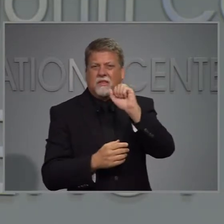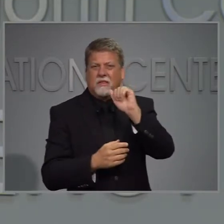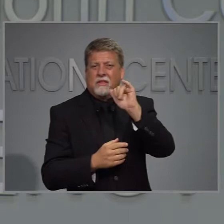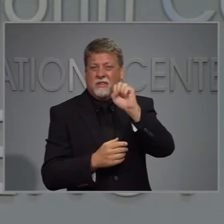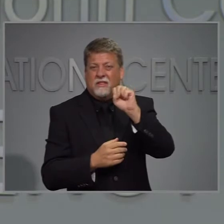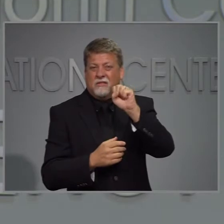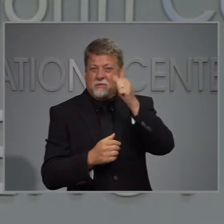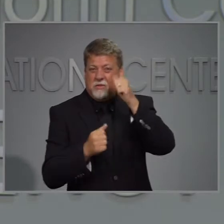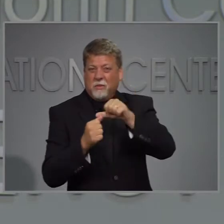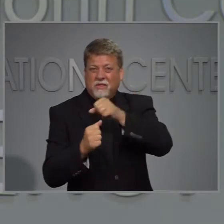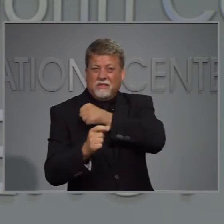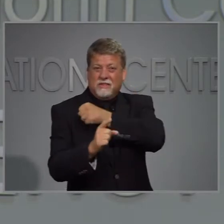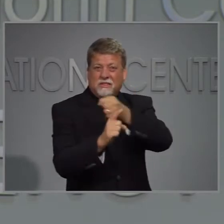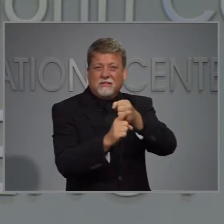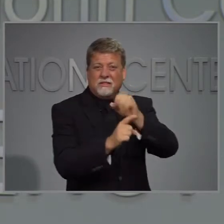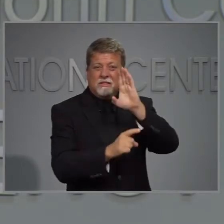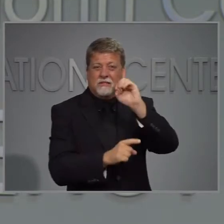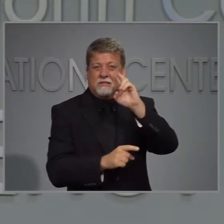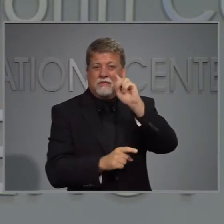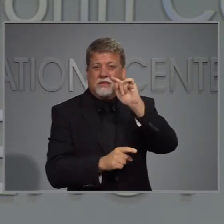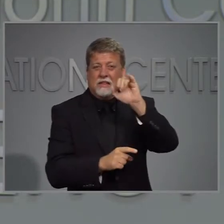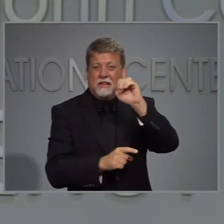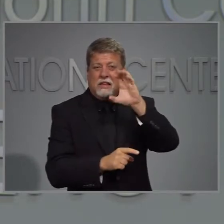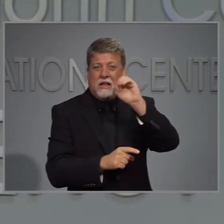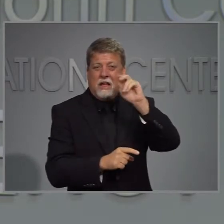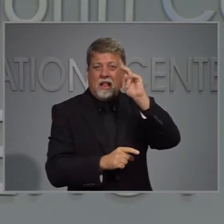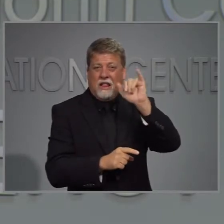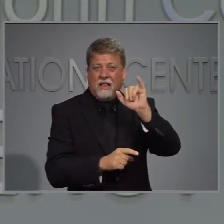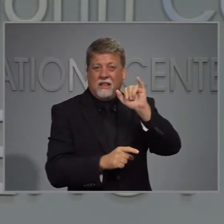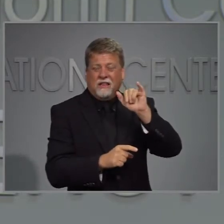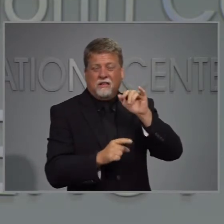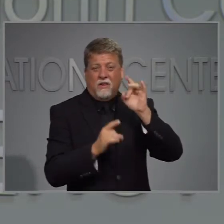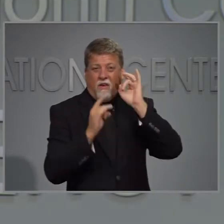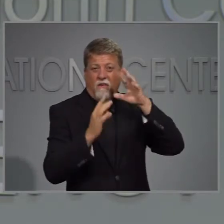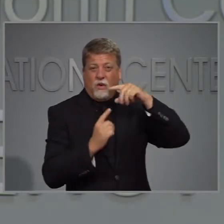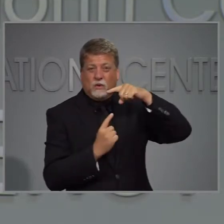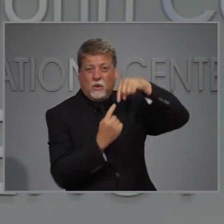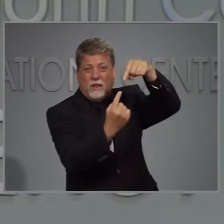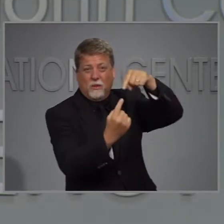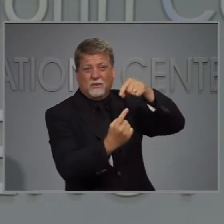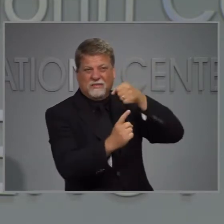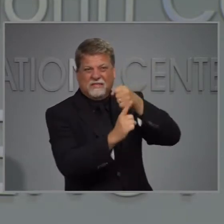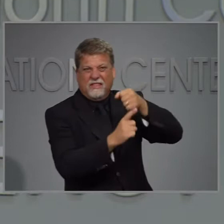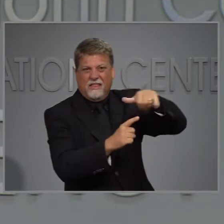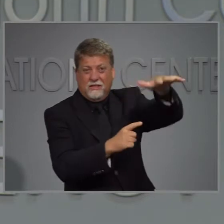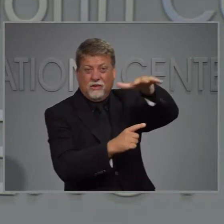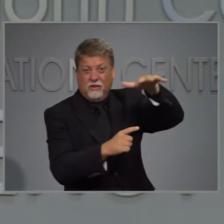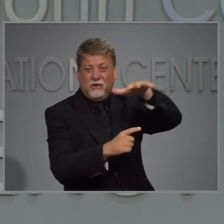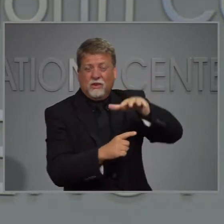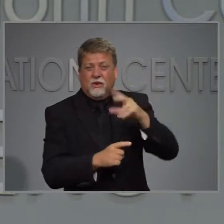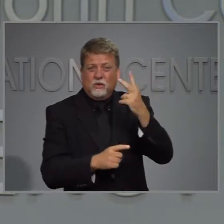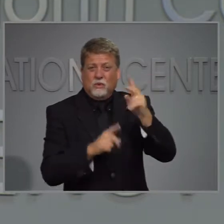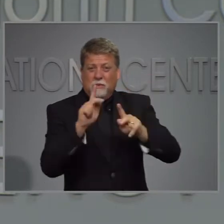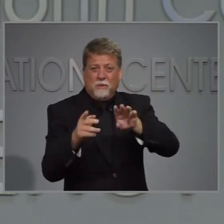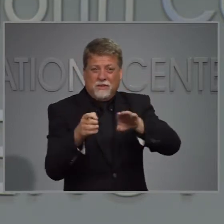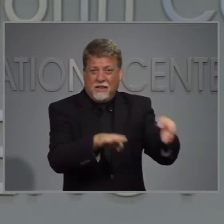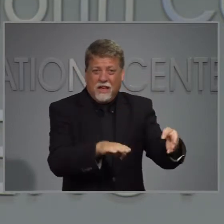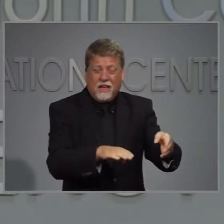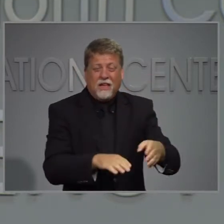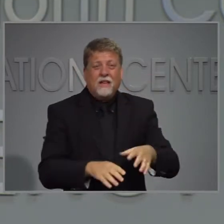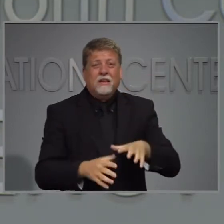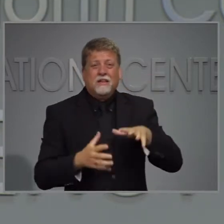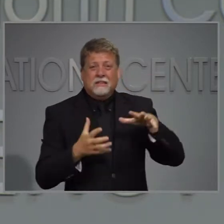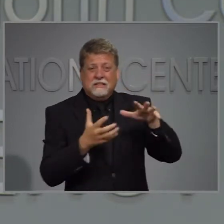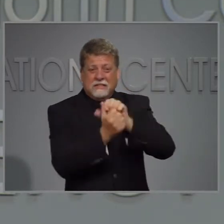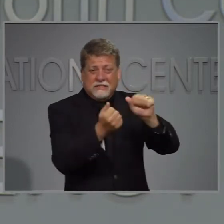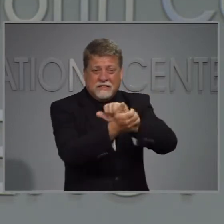la tormenta generó un tornado tremendo en el que fallecieron 2 personas y hubo una decena de lesionados, así como un